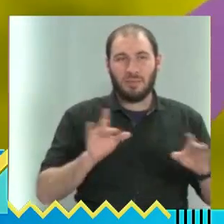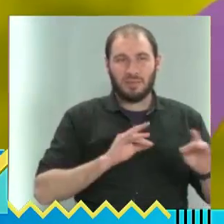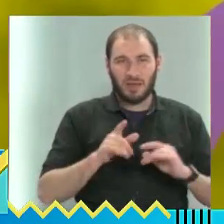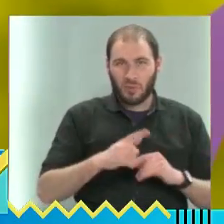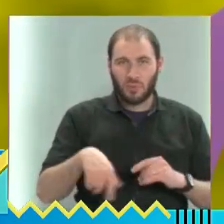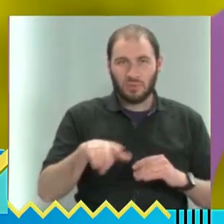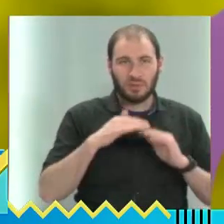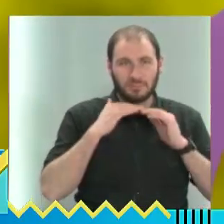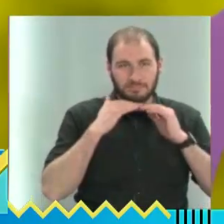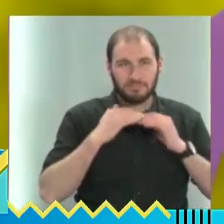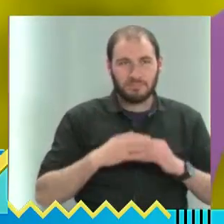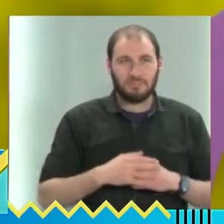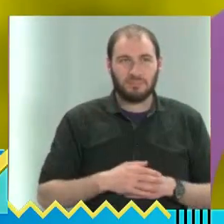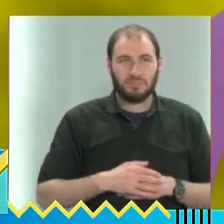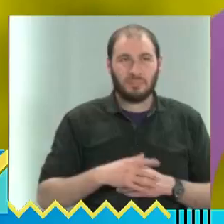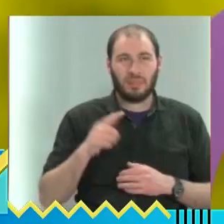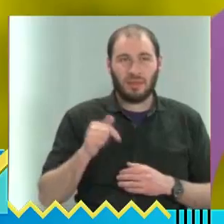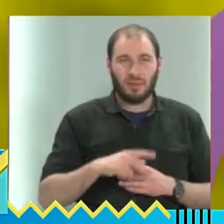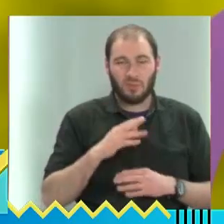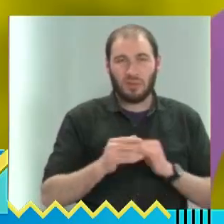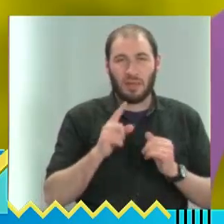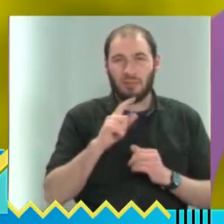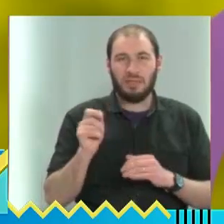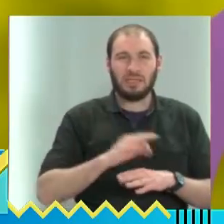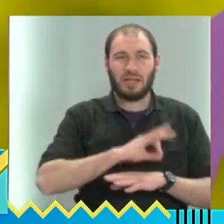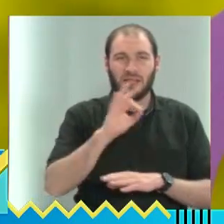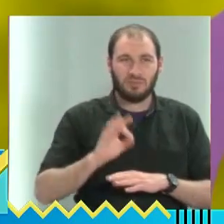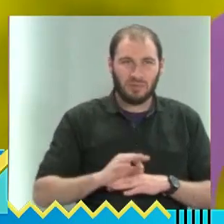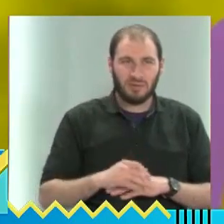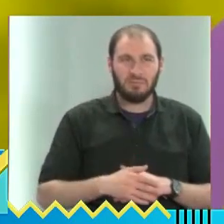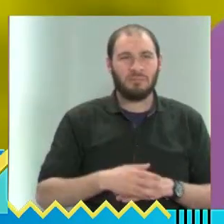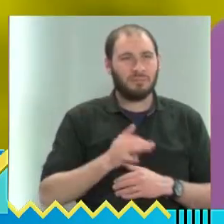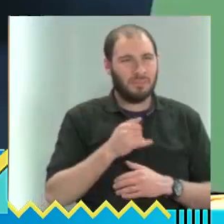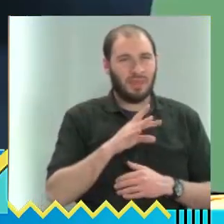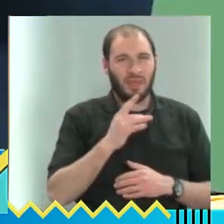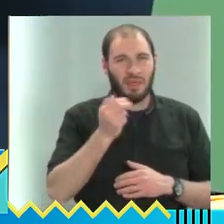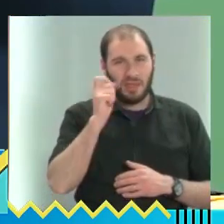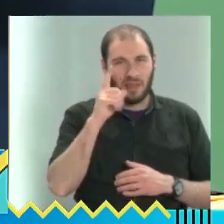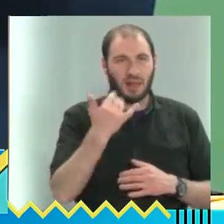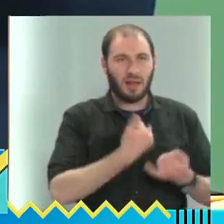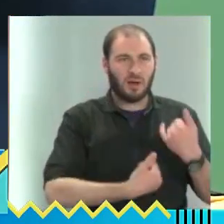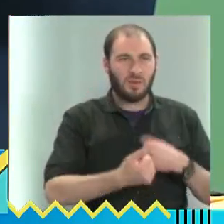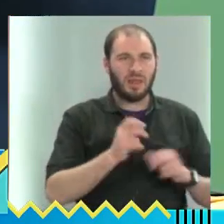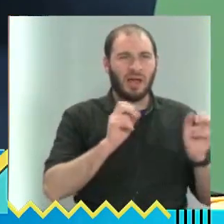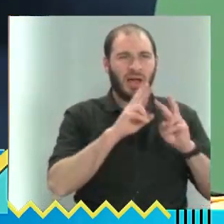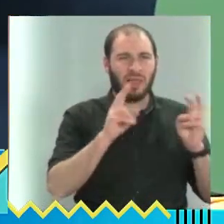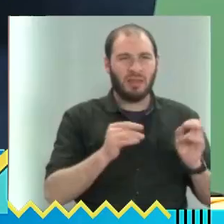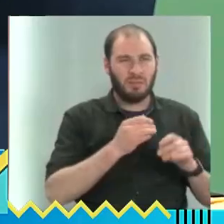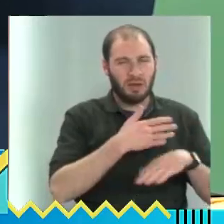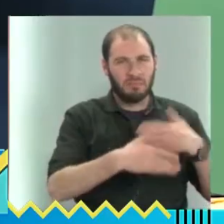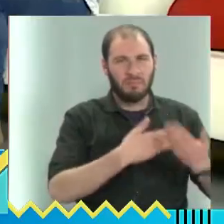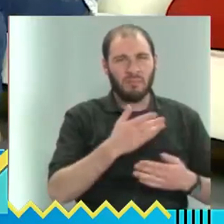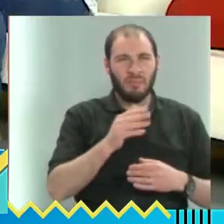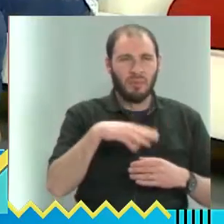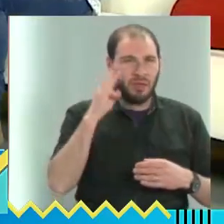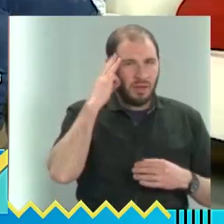ustedes que nos están viendo. ¿Nos vamos a meter en el mes de la arquitectura un Así ratito? es. Con Daniel, que nos cuentes un poco de los Bueno. temas que se están desarrollando en la